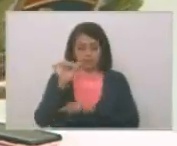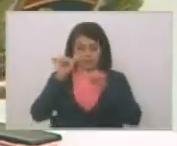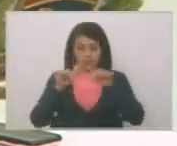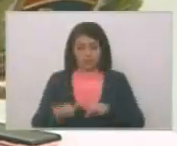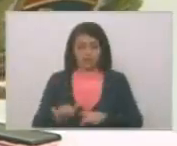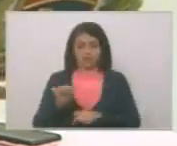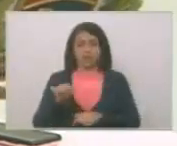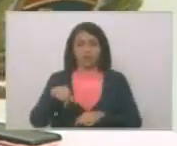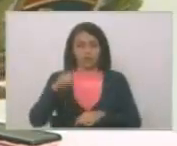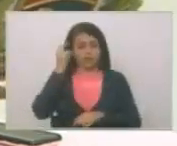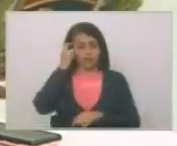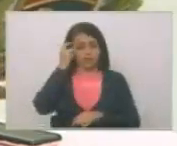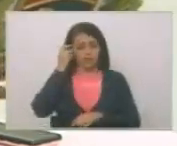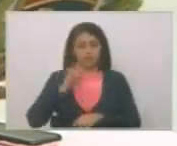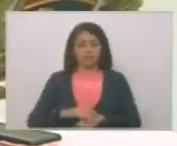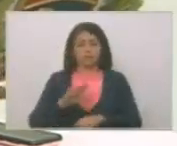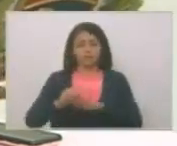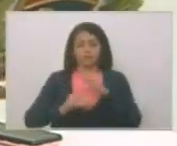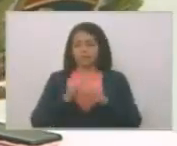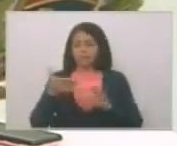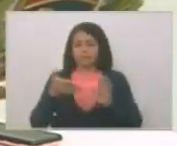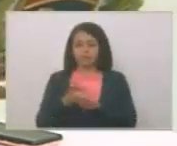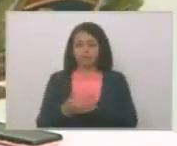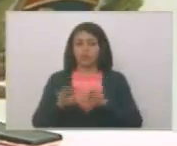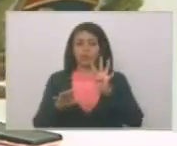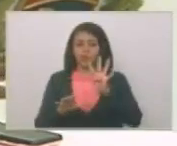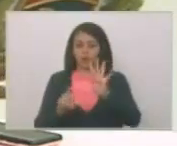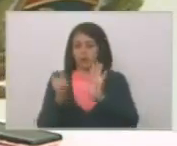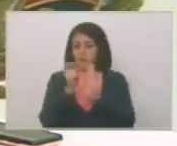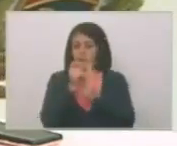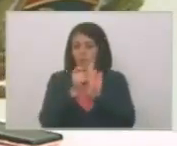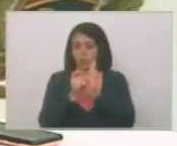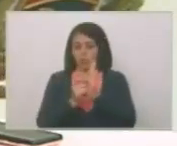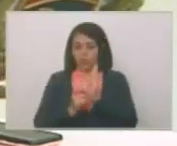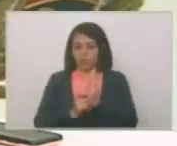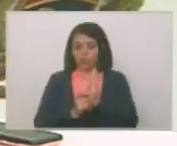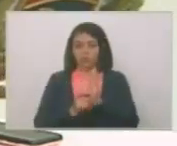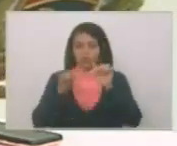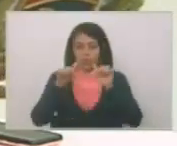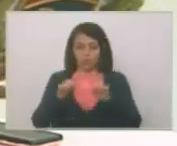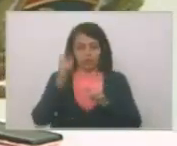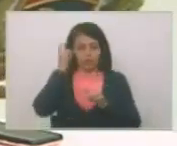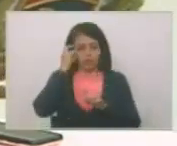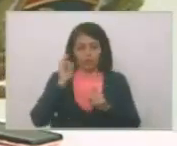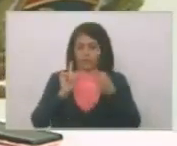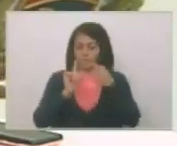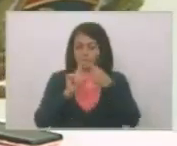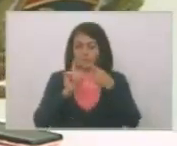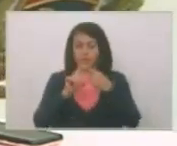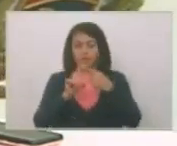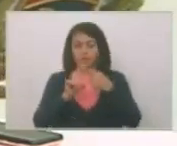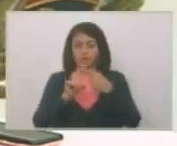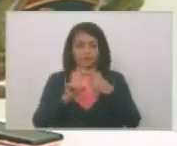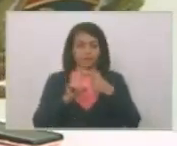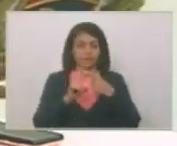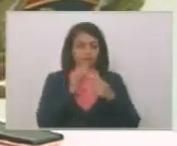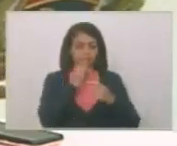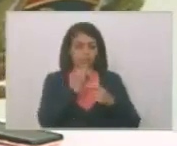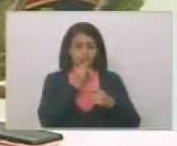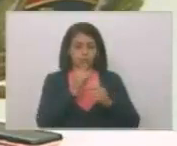ordinaria del día de hoy, la cual contempla cuatro puntos en el orden del día, pues como primer punto se va a considerar el